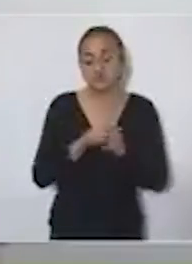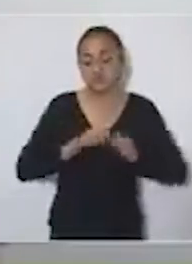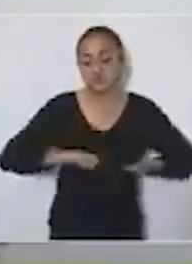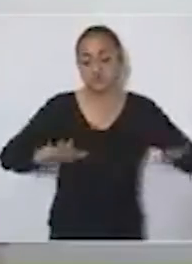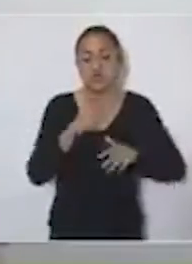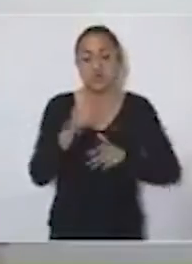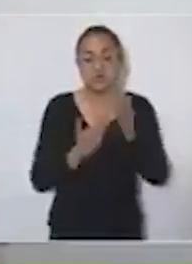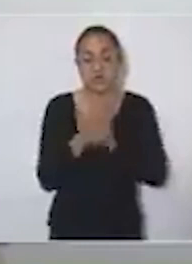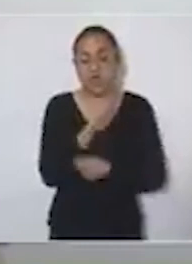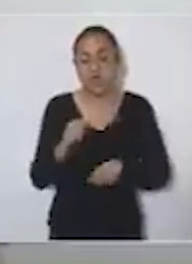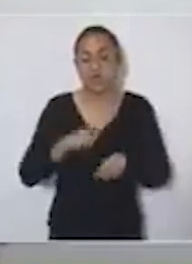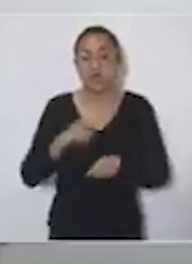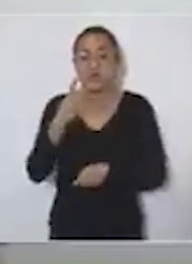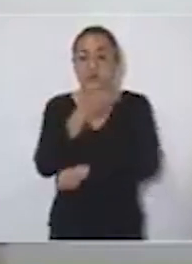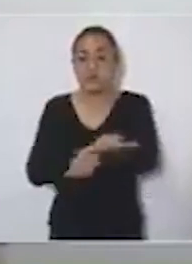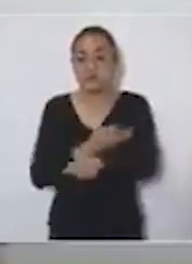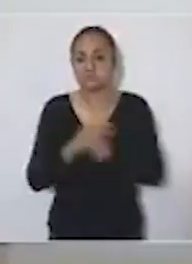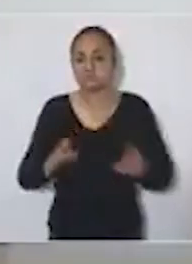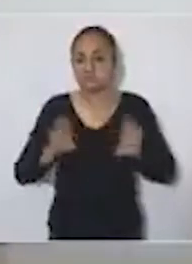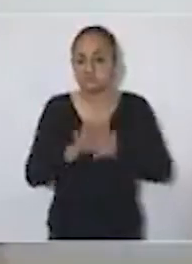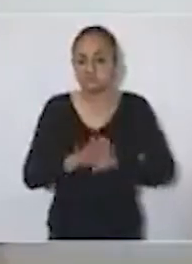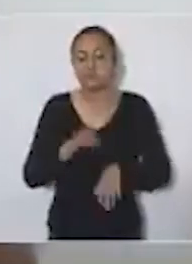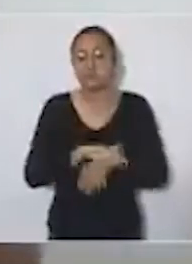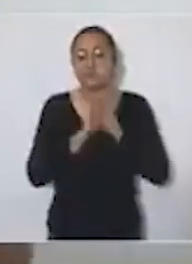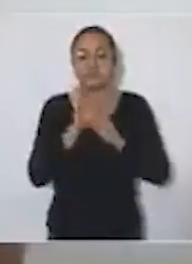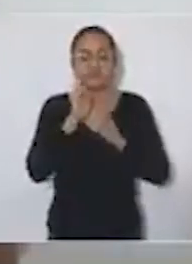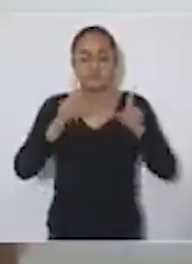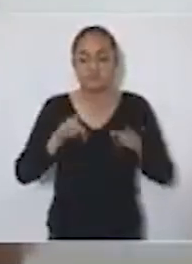8 de la mañana a 4 de la tarde. Por favor, consulten la